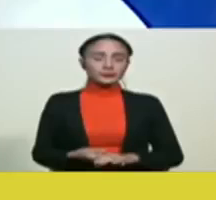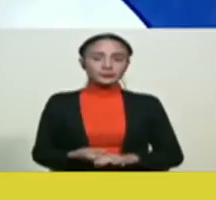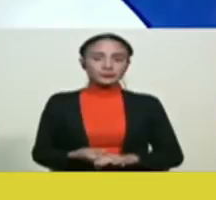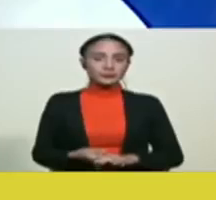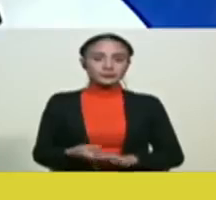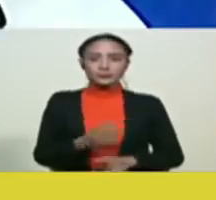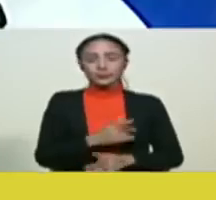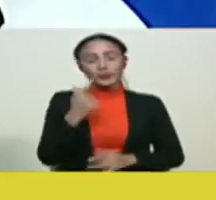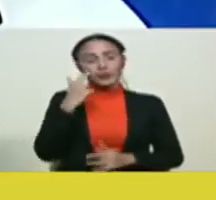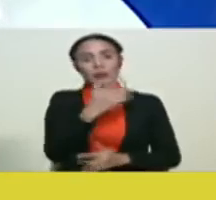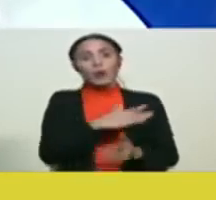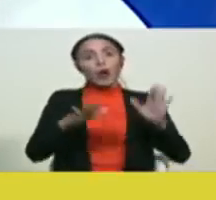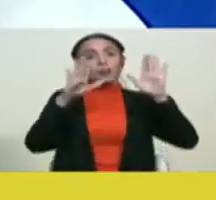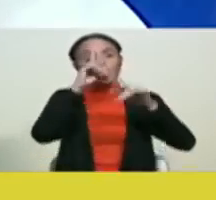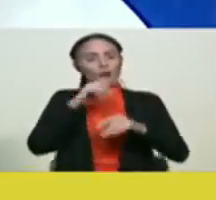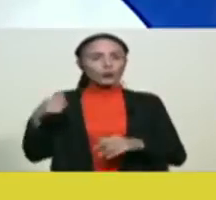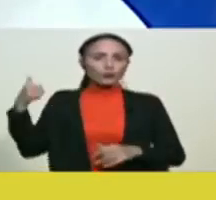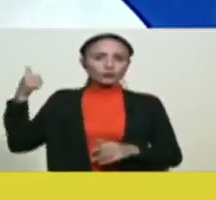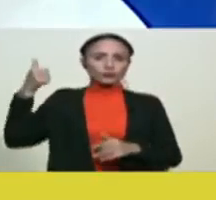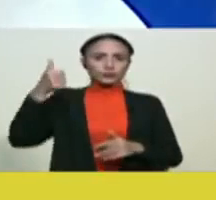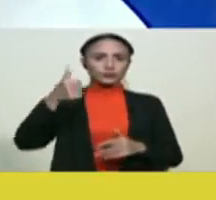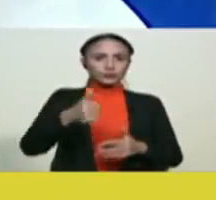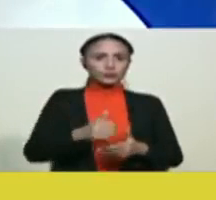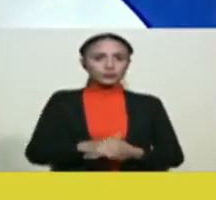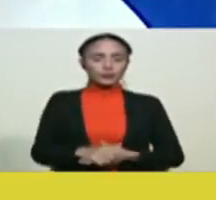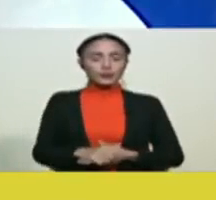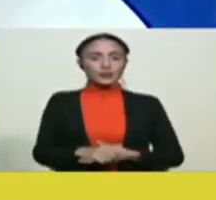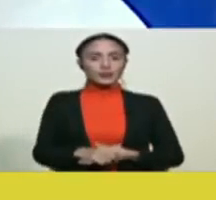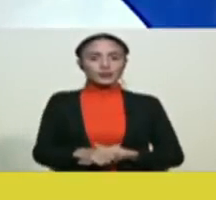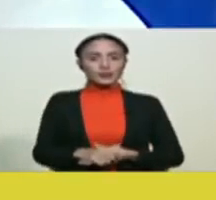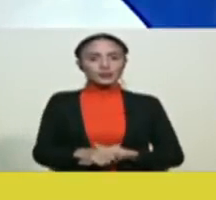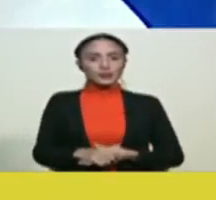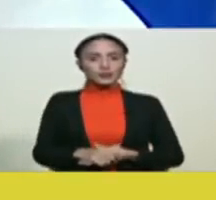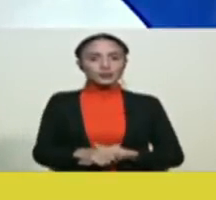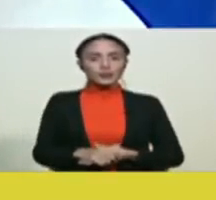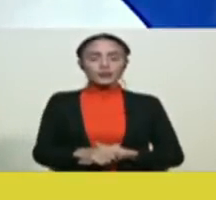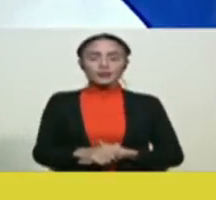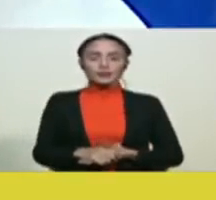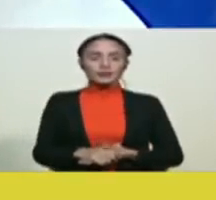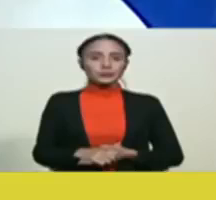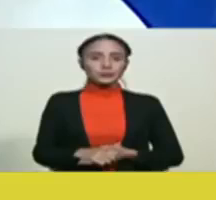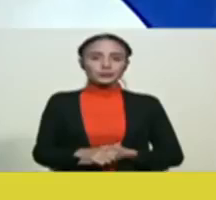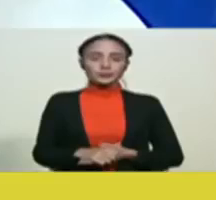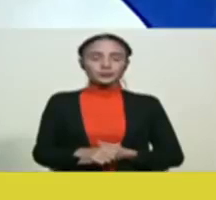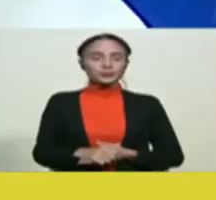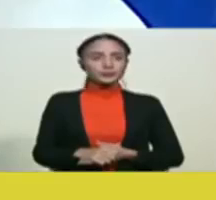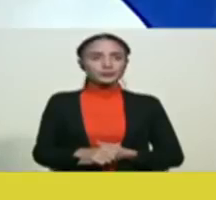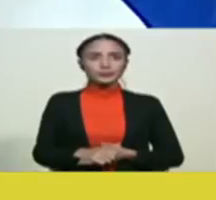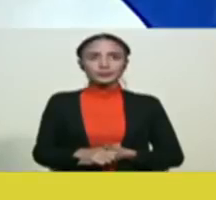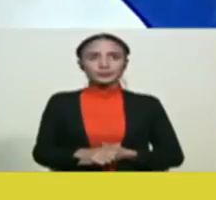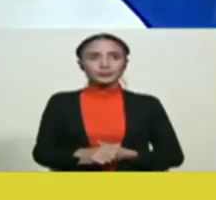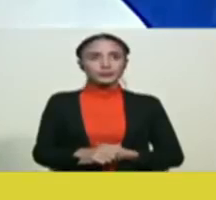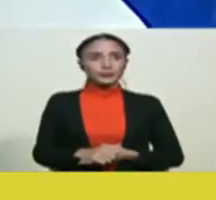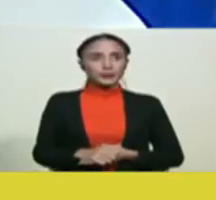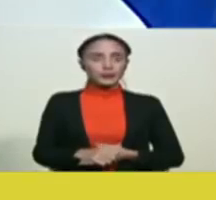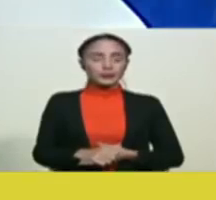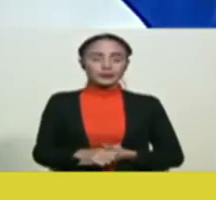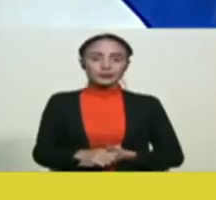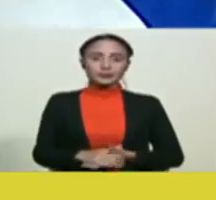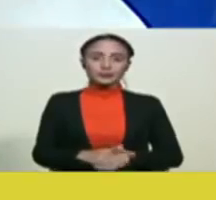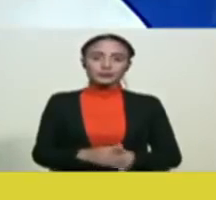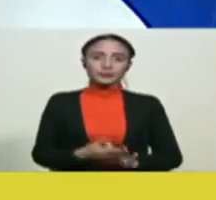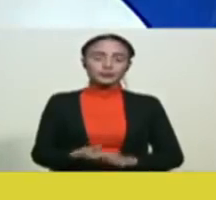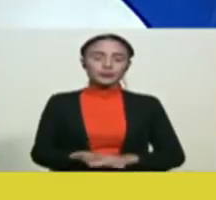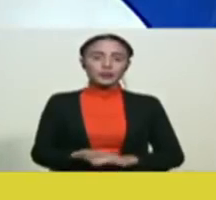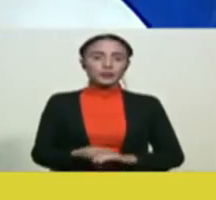vista de 10 años por lo menos un plan con mucha capacidad de acción para desarrollar